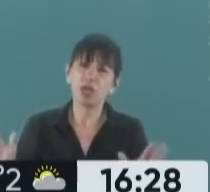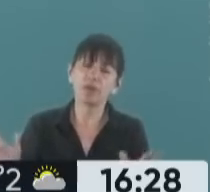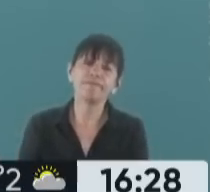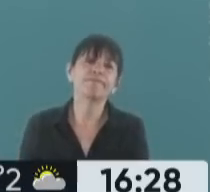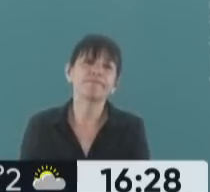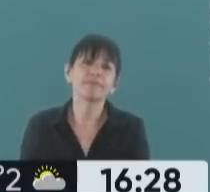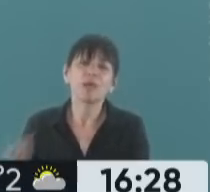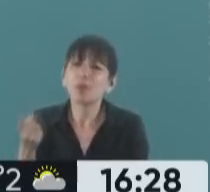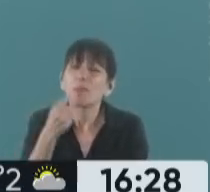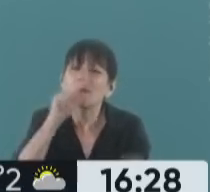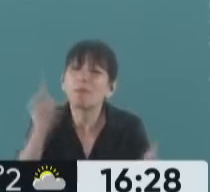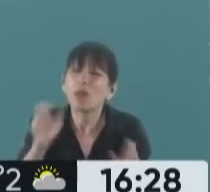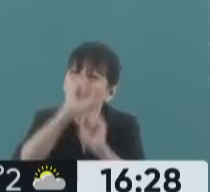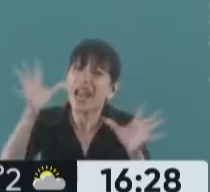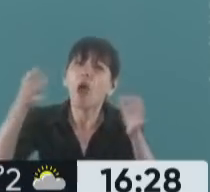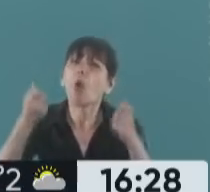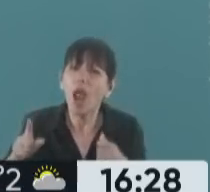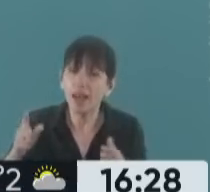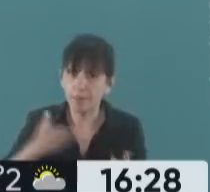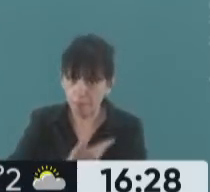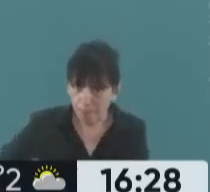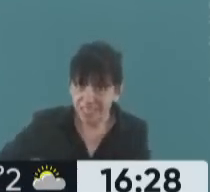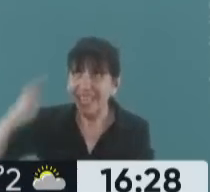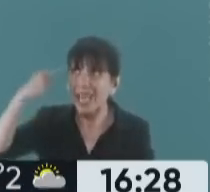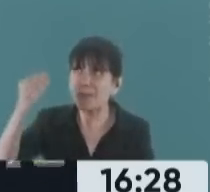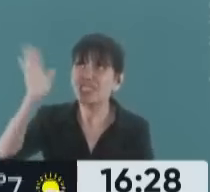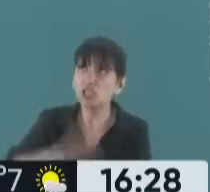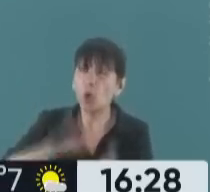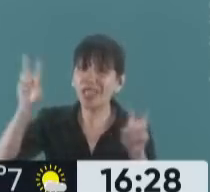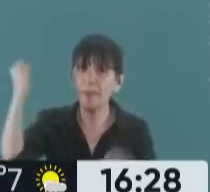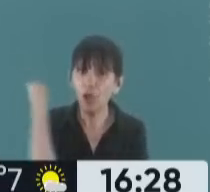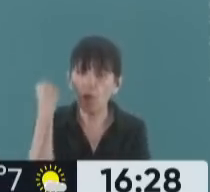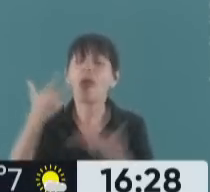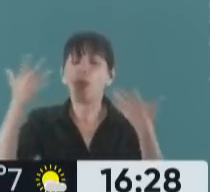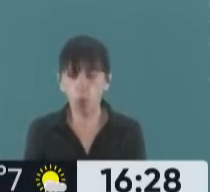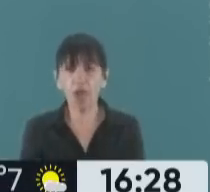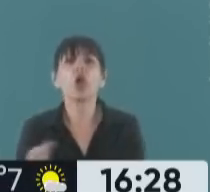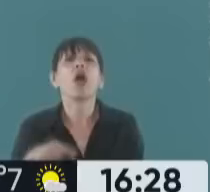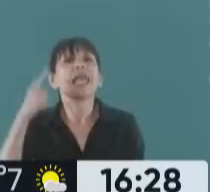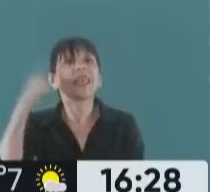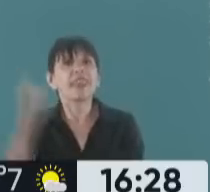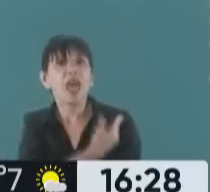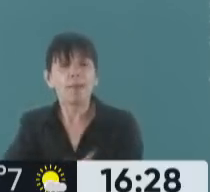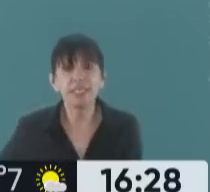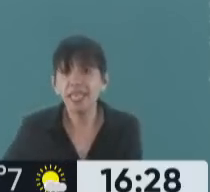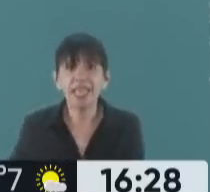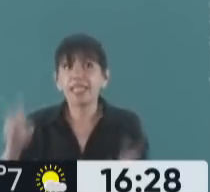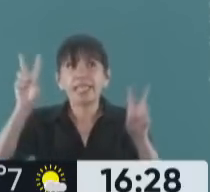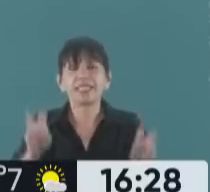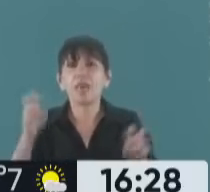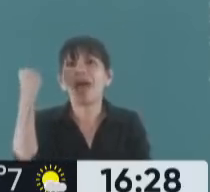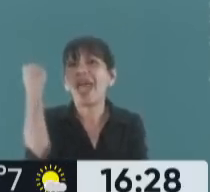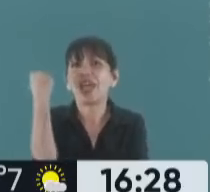Pero ¿cuál es la pregunta? Le pregunto. ¿Cuál es la idea del presidente sobre el tema económico? Bueno, las ideas del presidente sobre el tema económico no se las